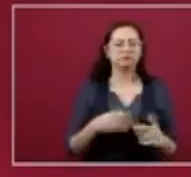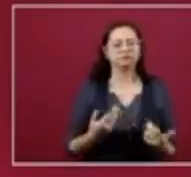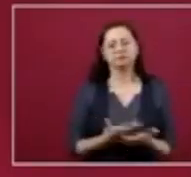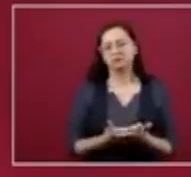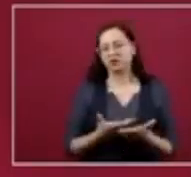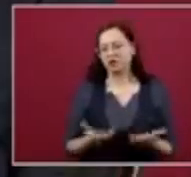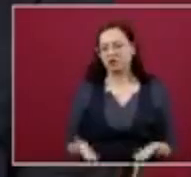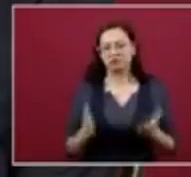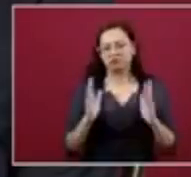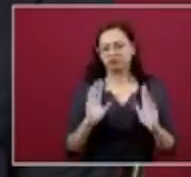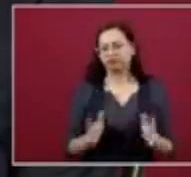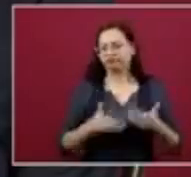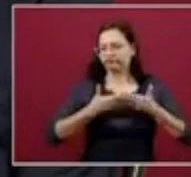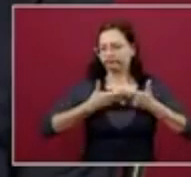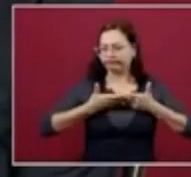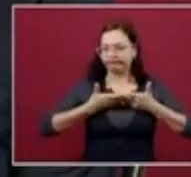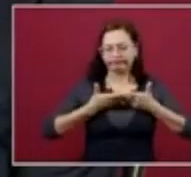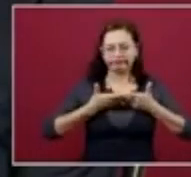completo,